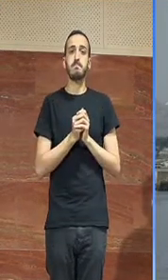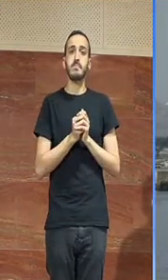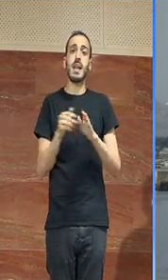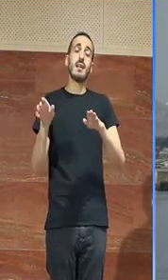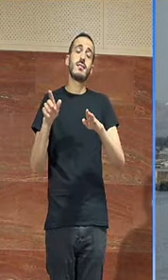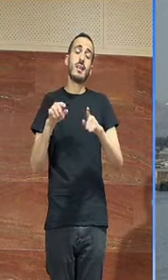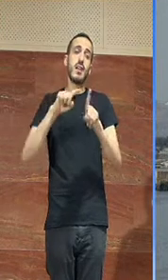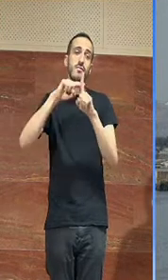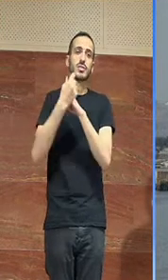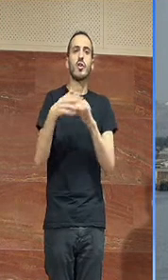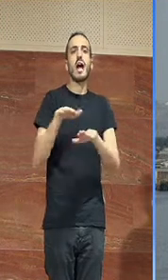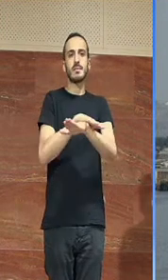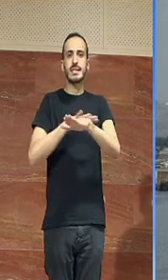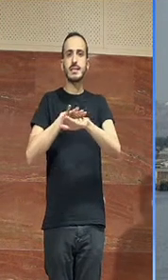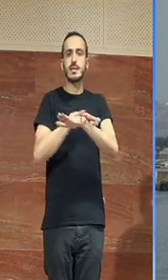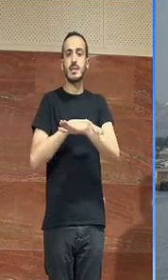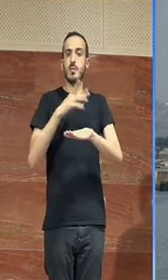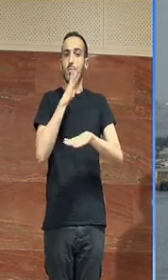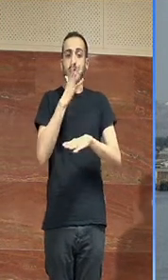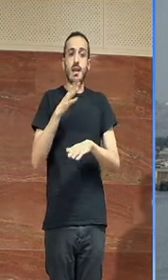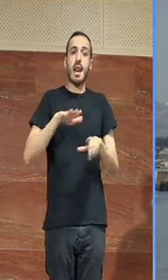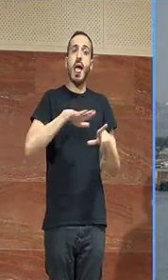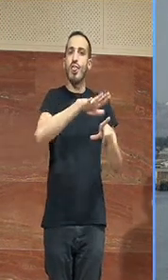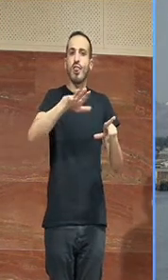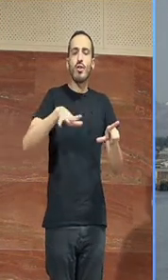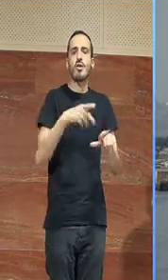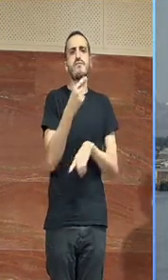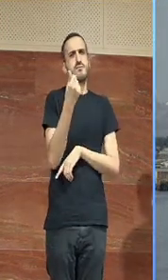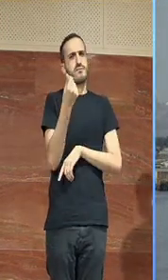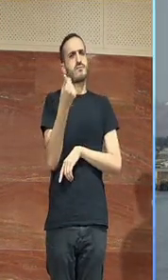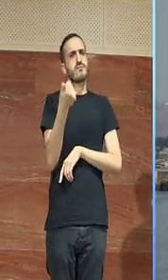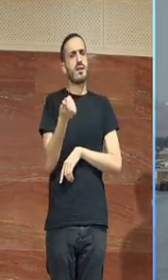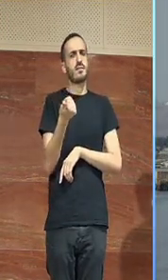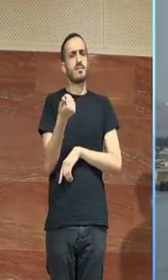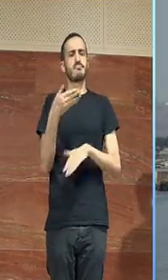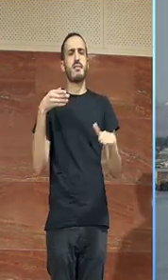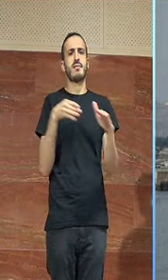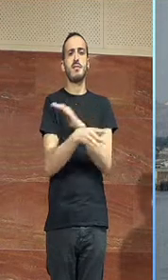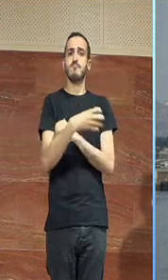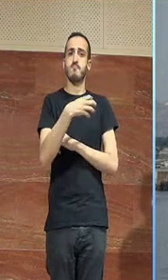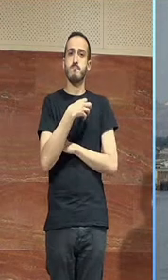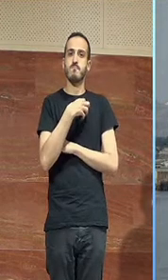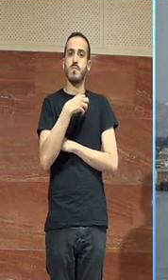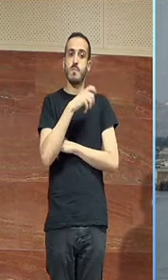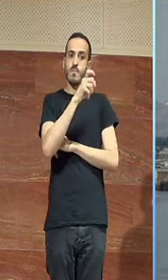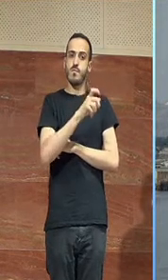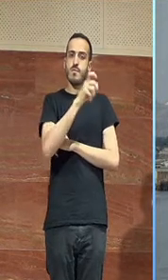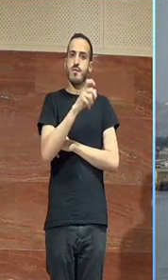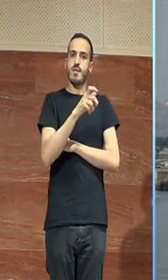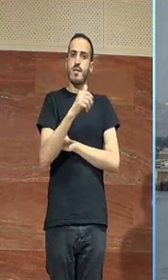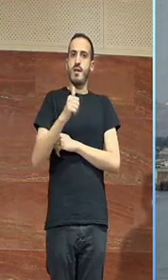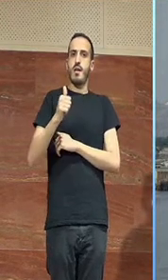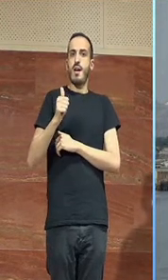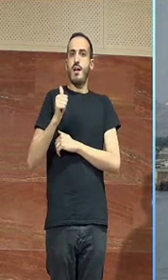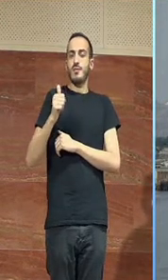Guayaquil, como el terreno es caro y no es posible acceder a él, la gente utiliza el río Guayas para